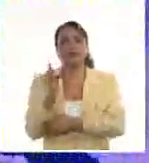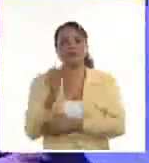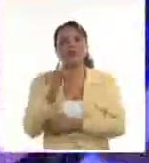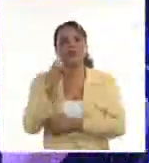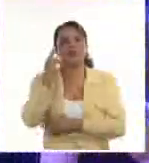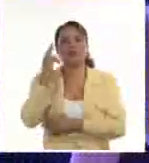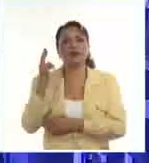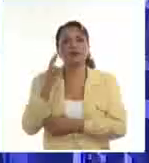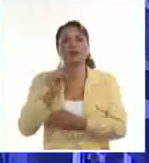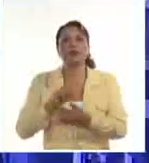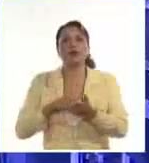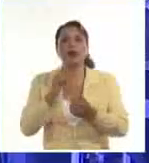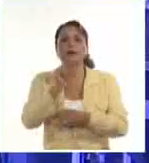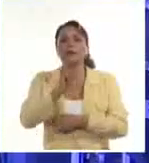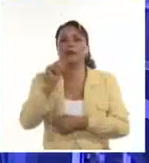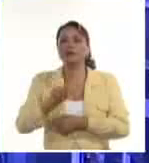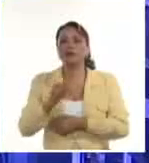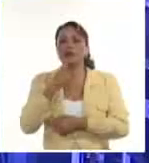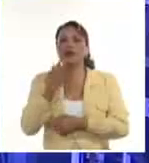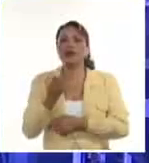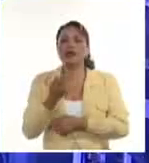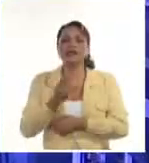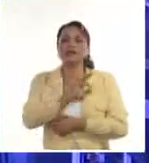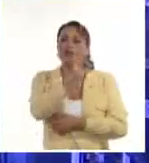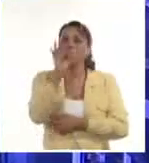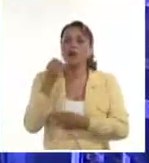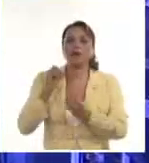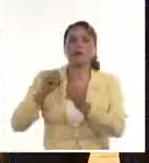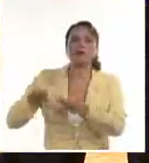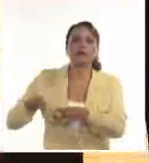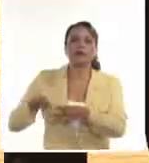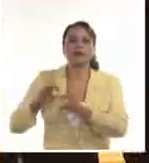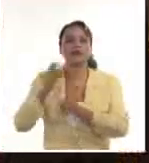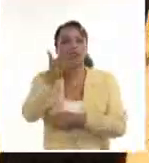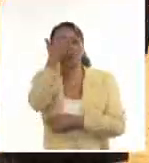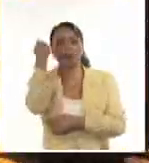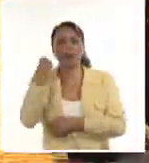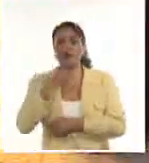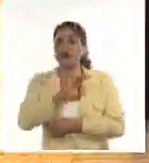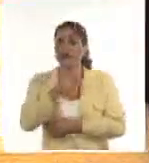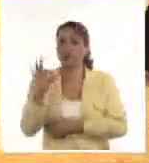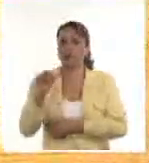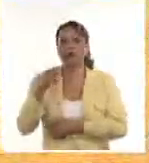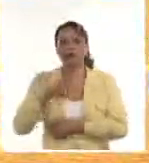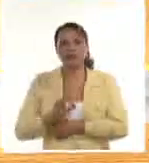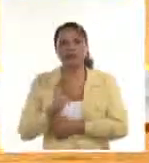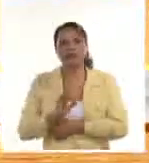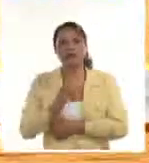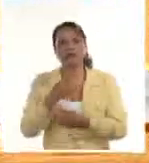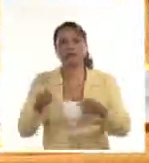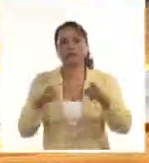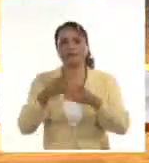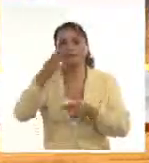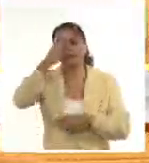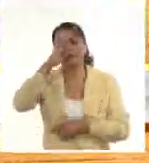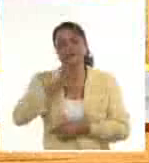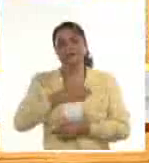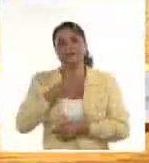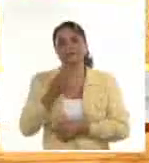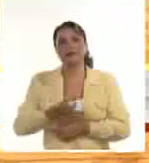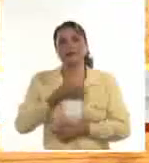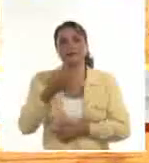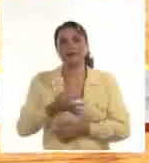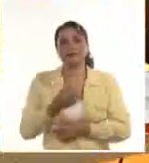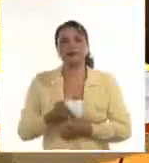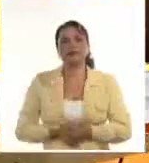Esos grandes de la composición que nunca pueden ser abandonados u olvidados cuando hacemos recuento de la canción cubana. Pero esto es la